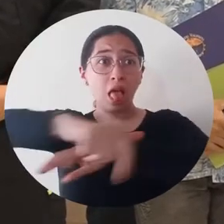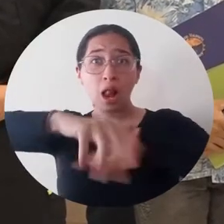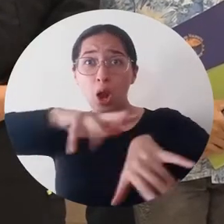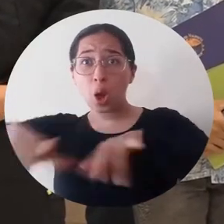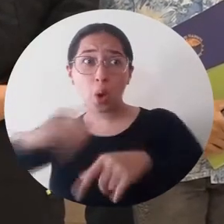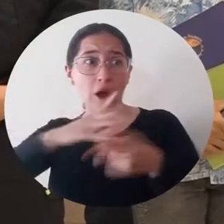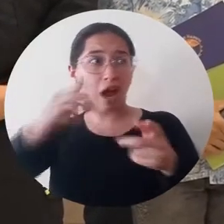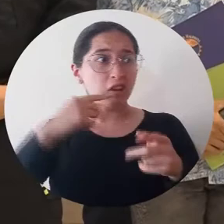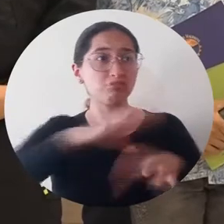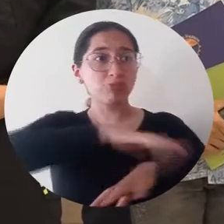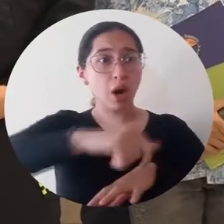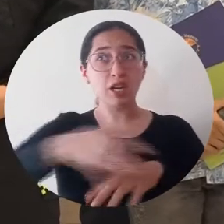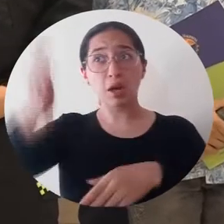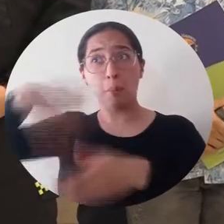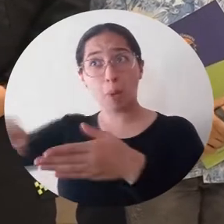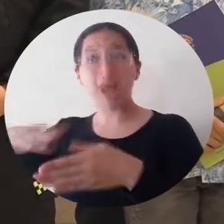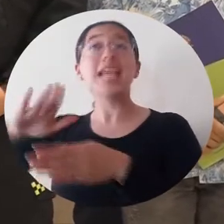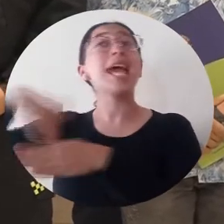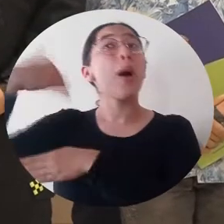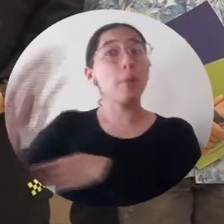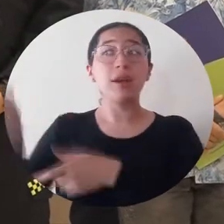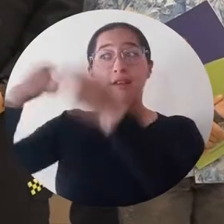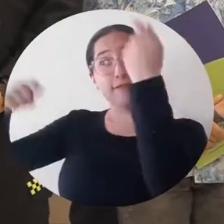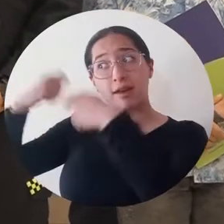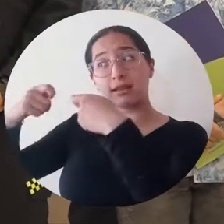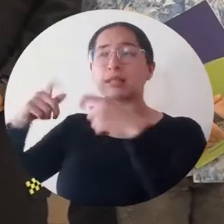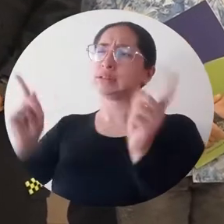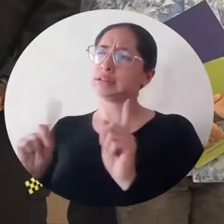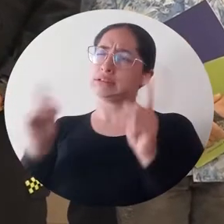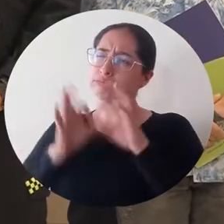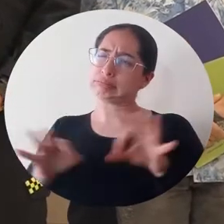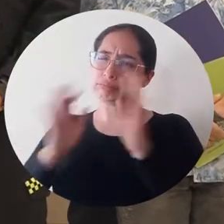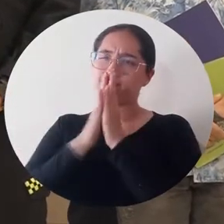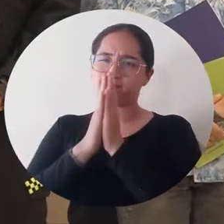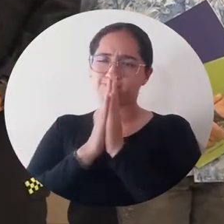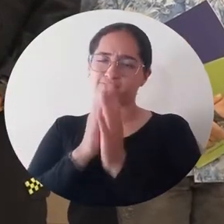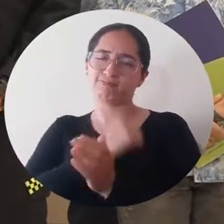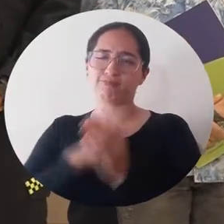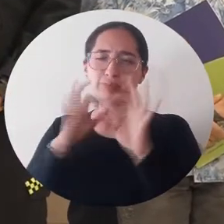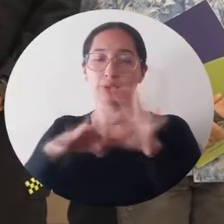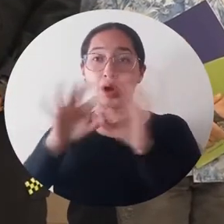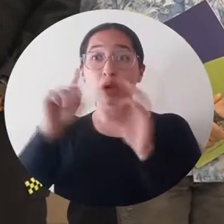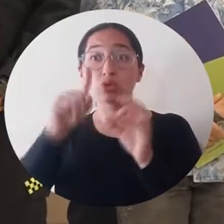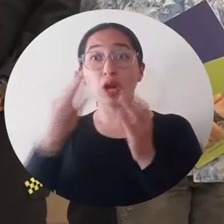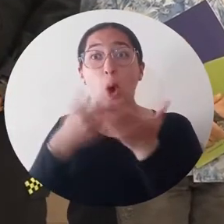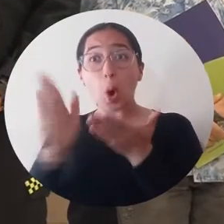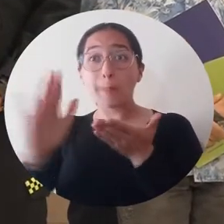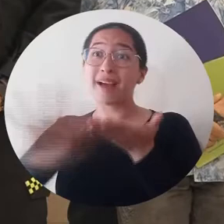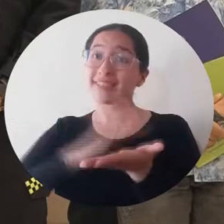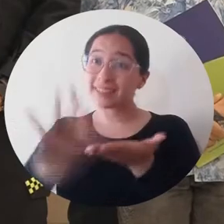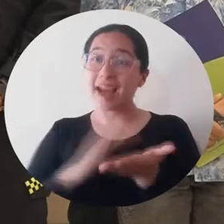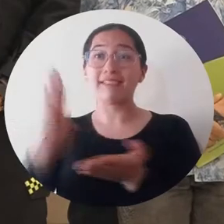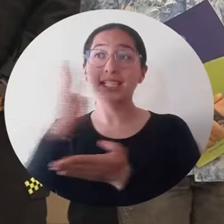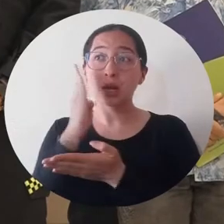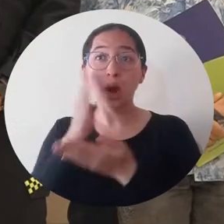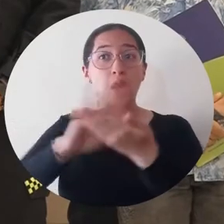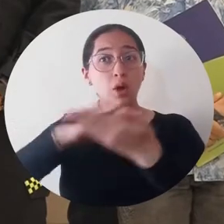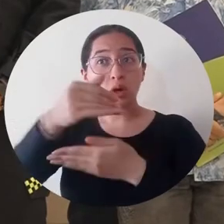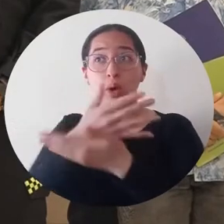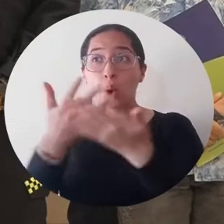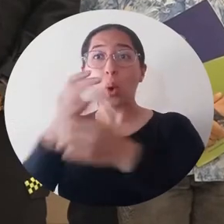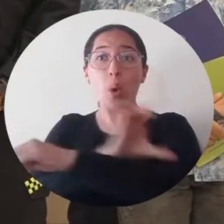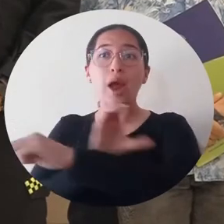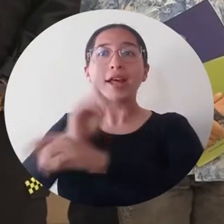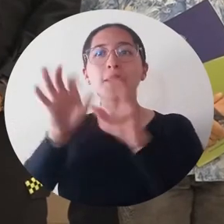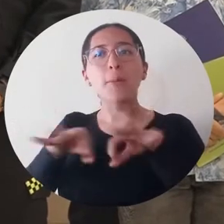no compren cosas de segunda, no compren cosas robadas, pidan la factura, pidan la precedencia de eso, porque muchos de esos elementos están teñidos de sangre. En